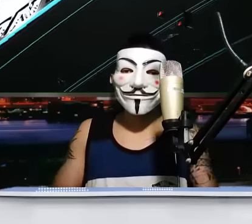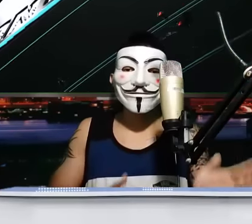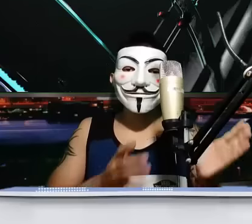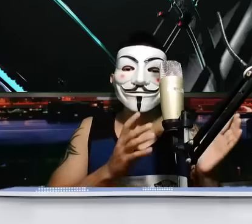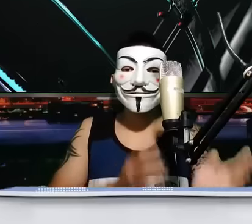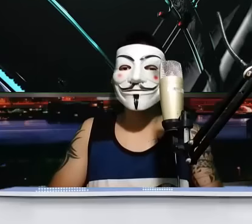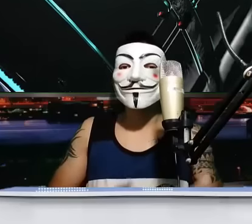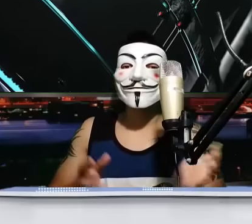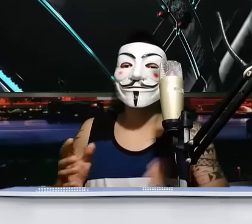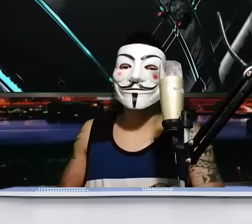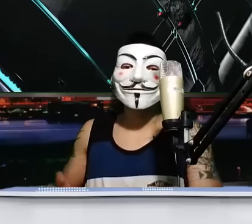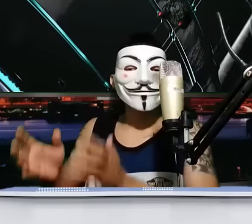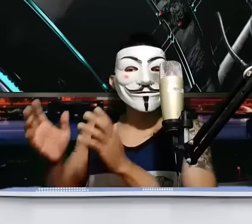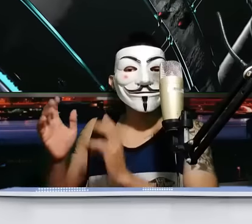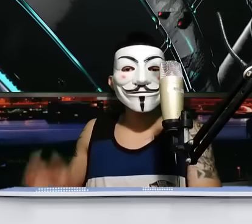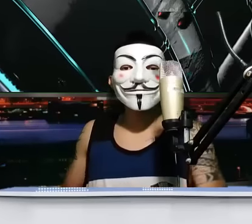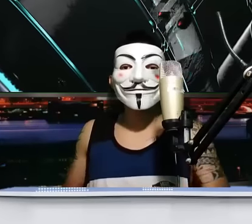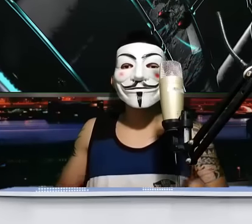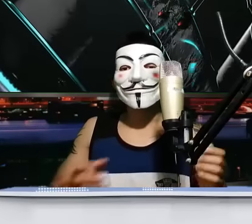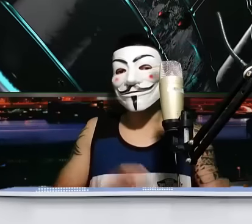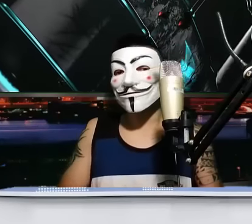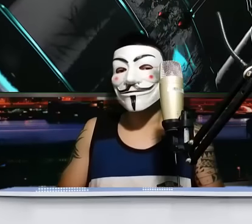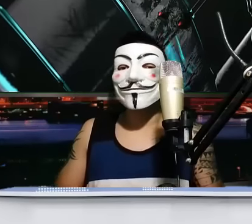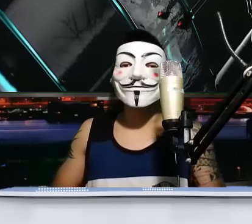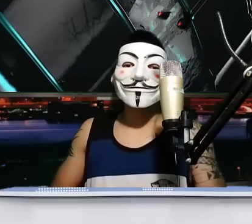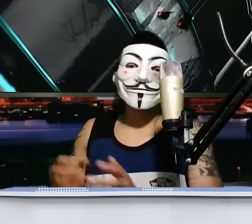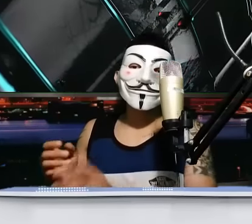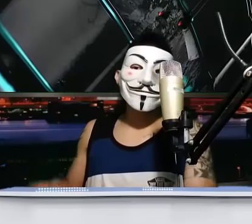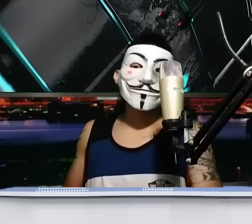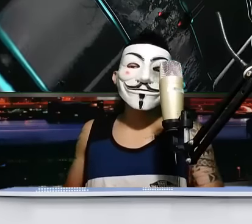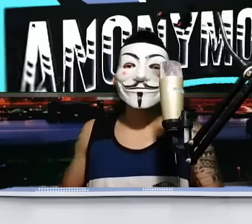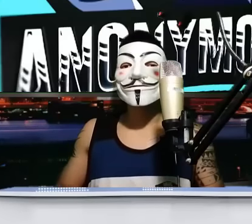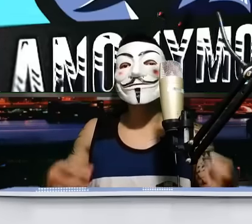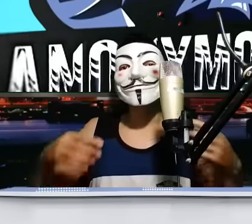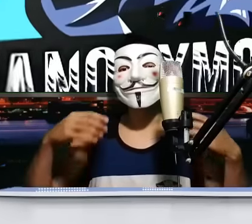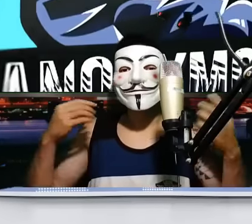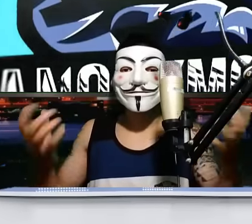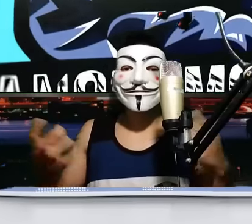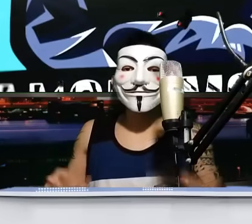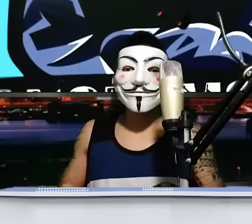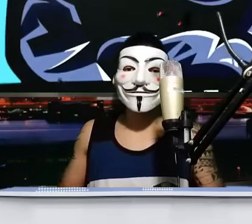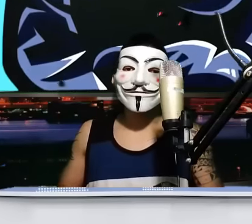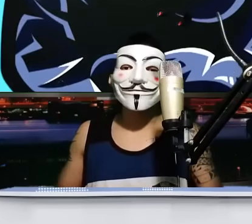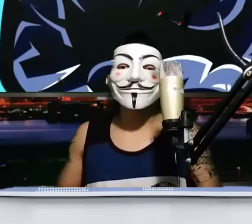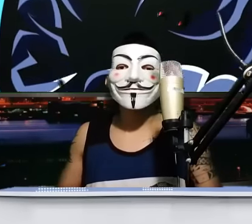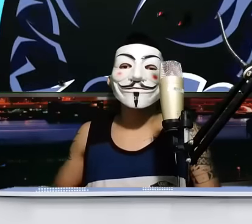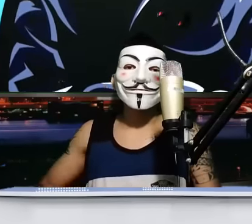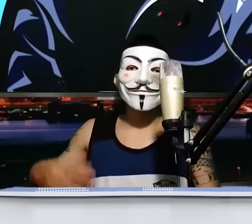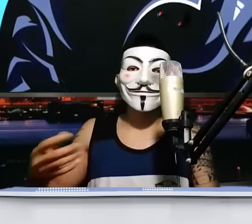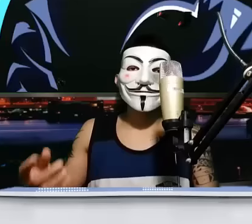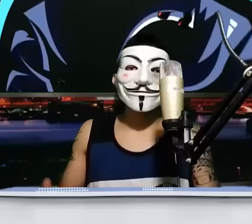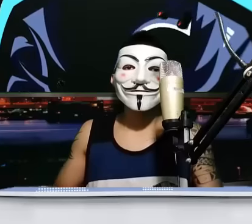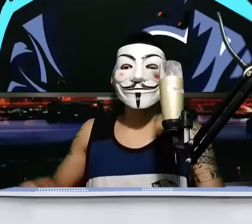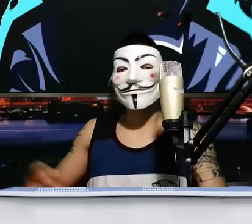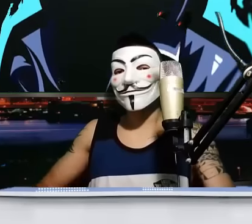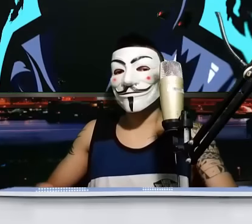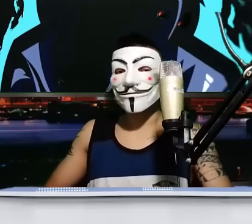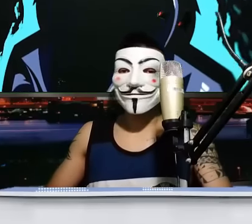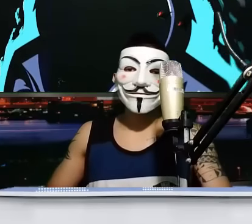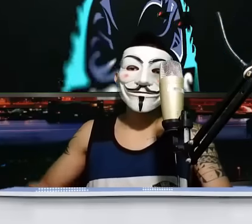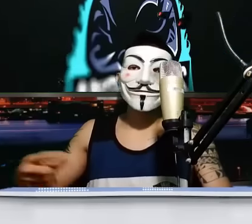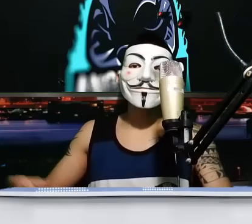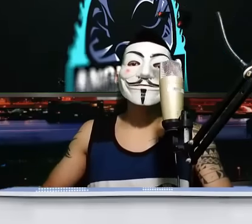las personas que salieron a ayudar a tiempo, porque si no, esta situación se hubiese descontrolado un poco. O sea,